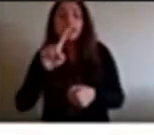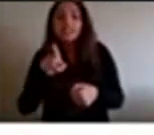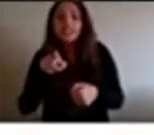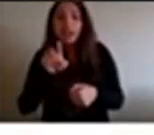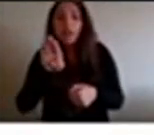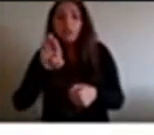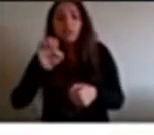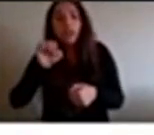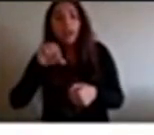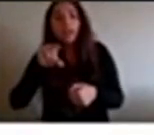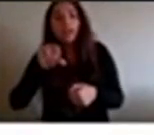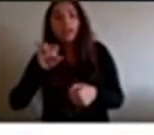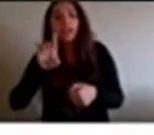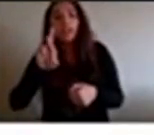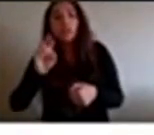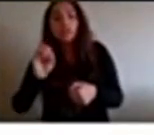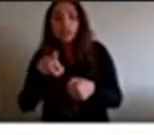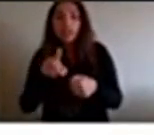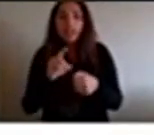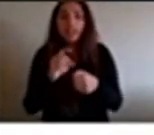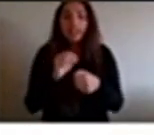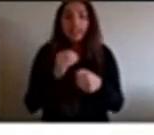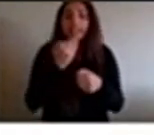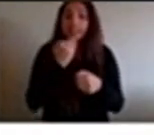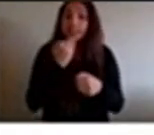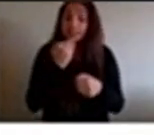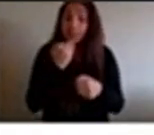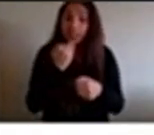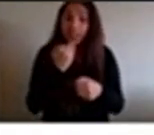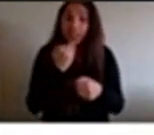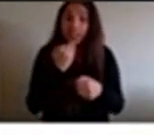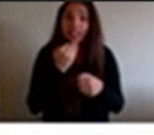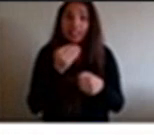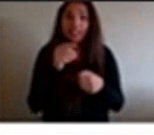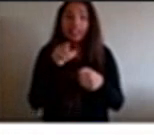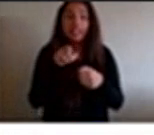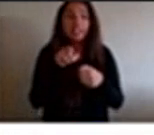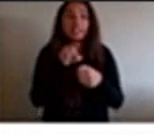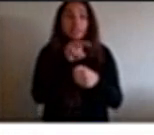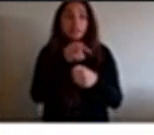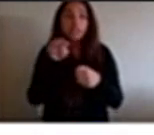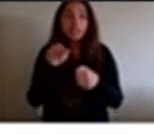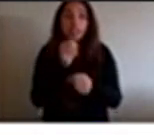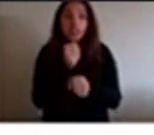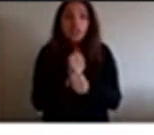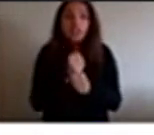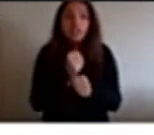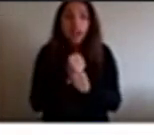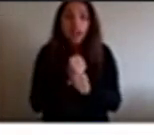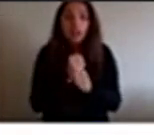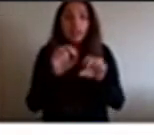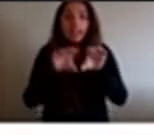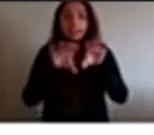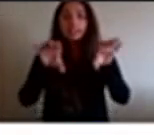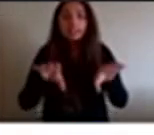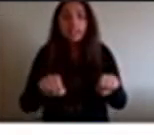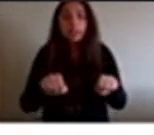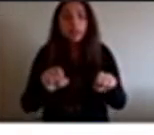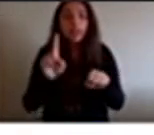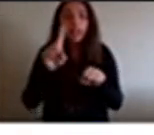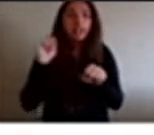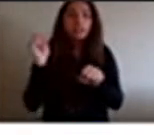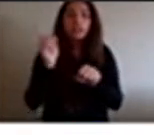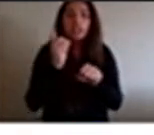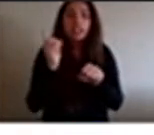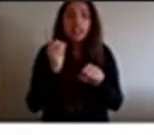de Colombia. Campo Elías es además el referente del Ministerio en el Sistema Nacional de Discapacidad, del Consejo